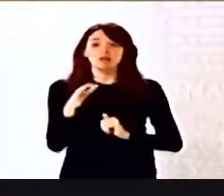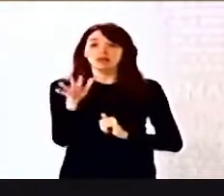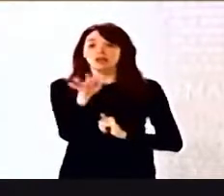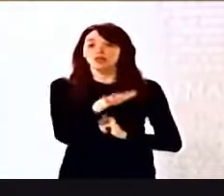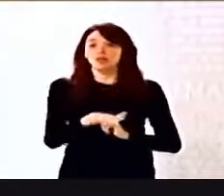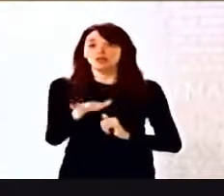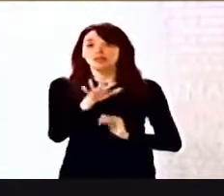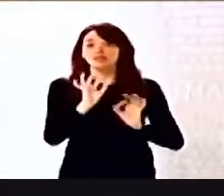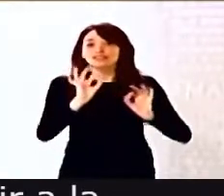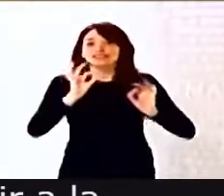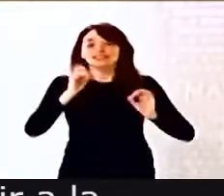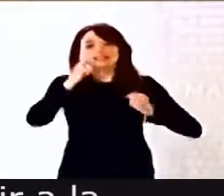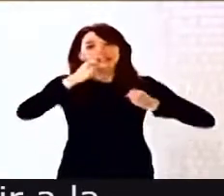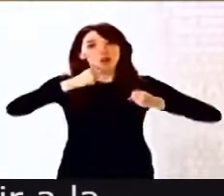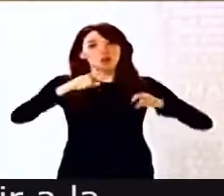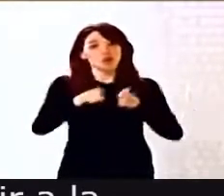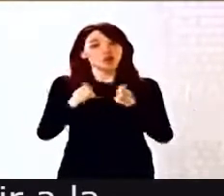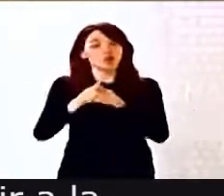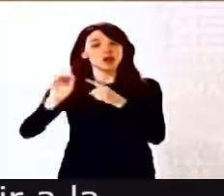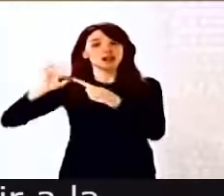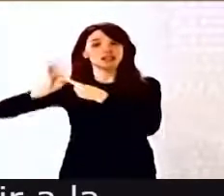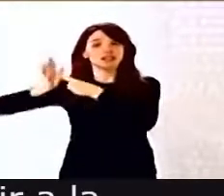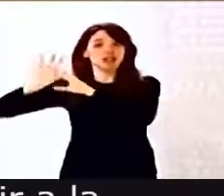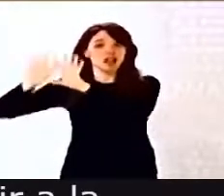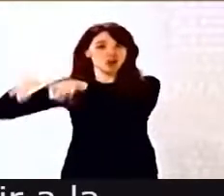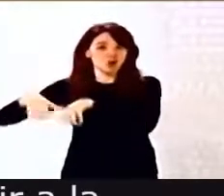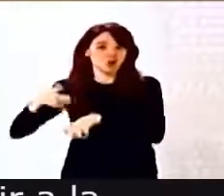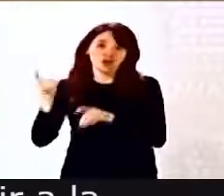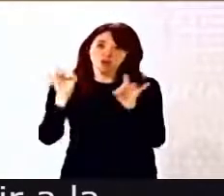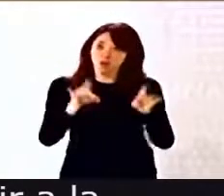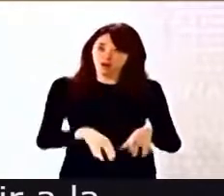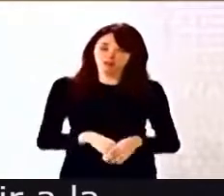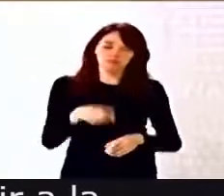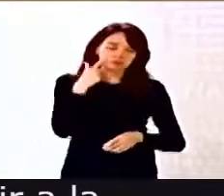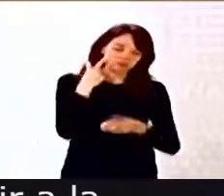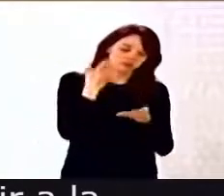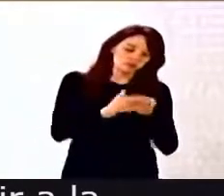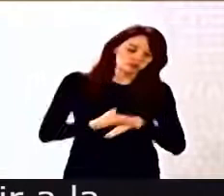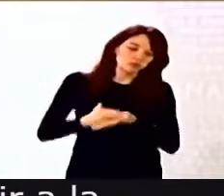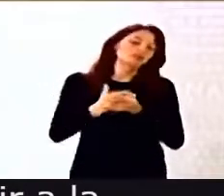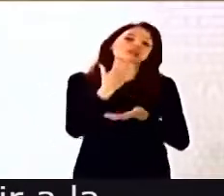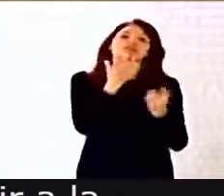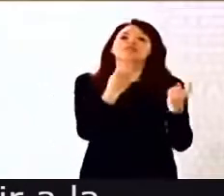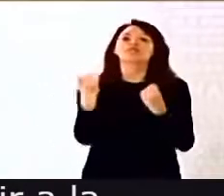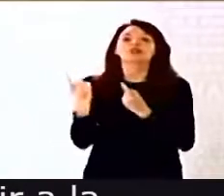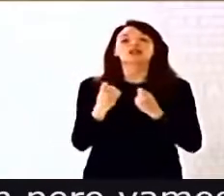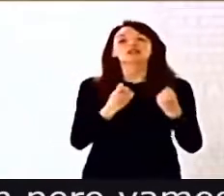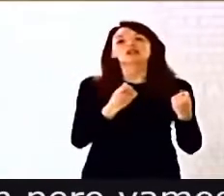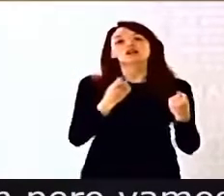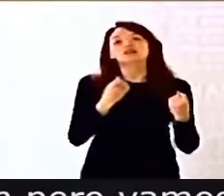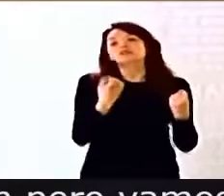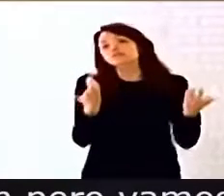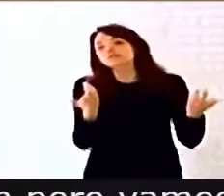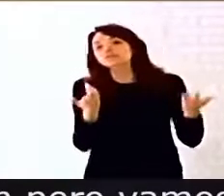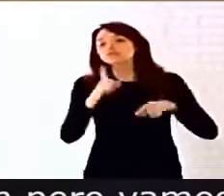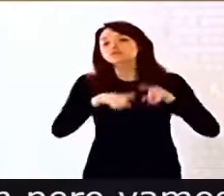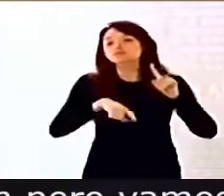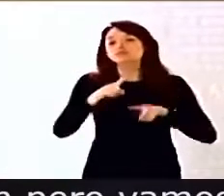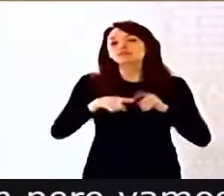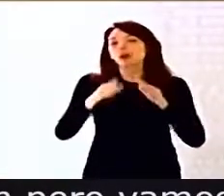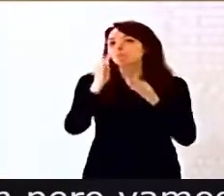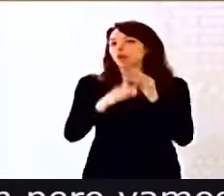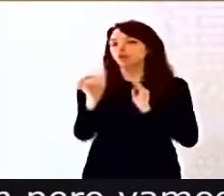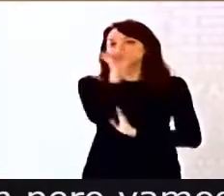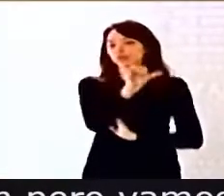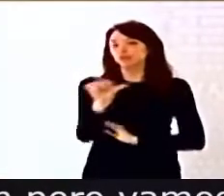ha hecho Castilla y León, pero vamos a estudiarlo y, si fuese necesario, tenemos que darnos el plazo de una